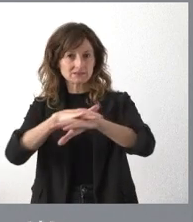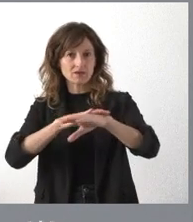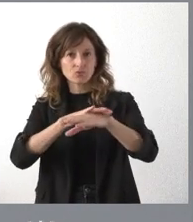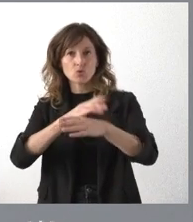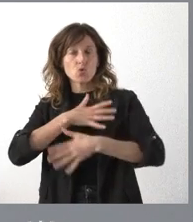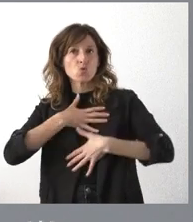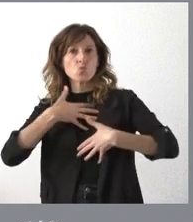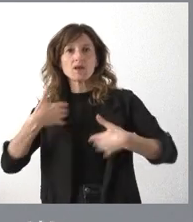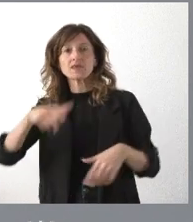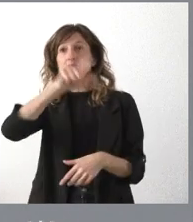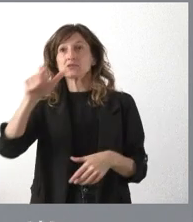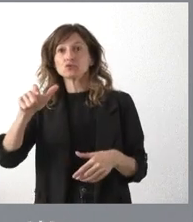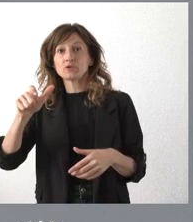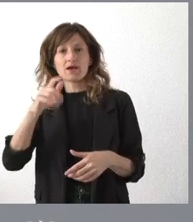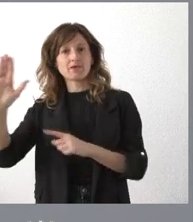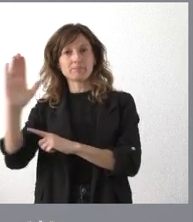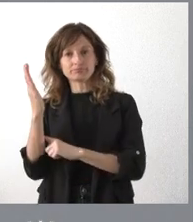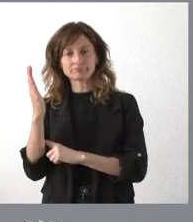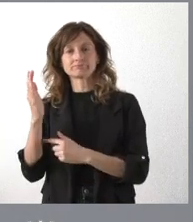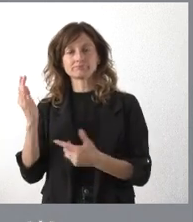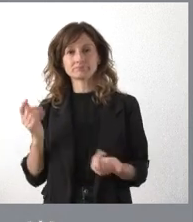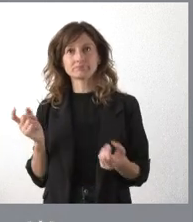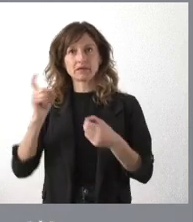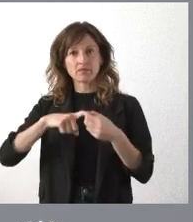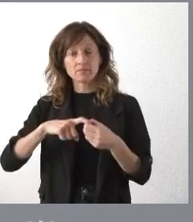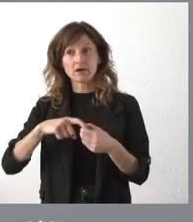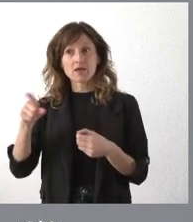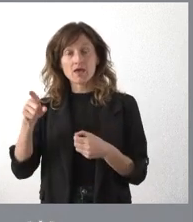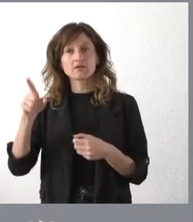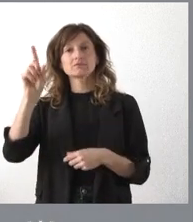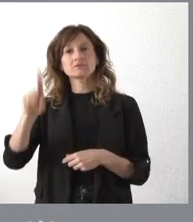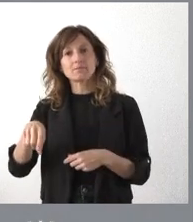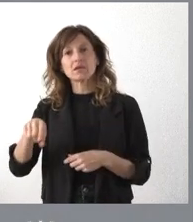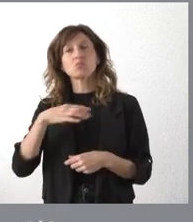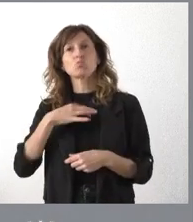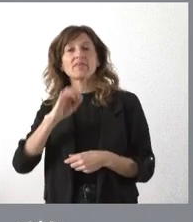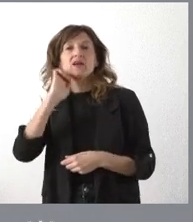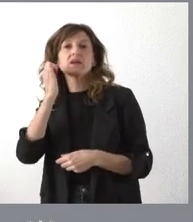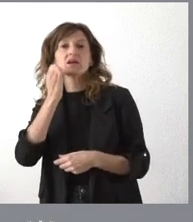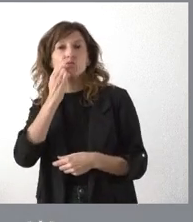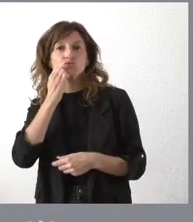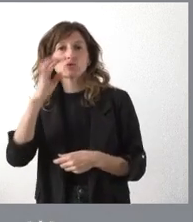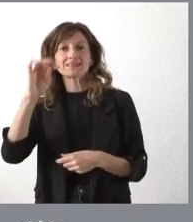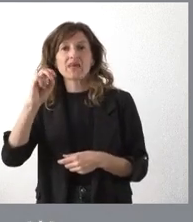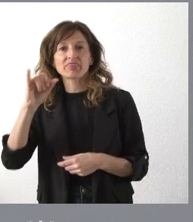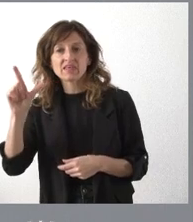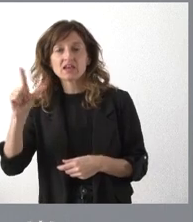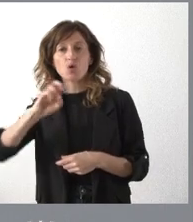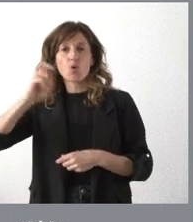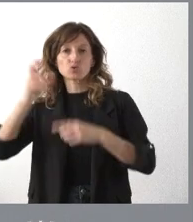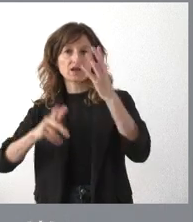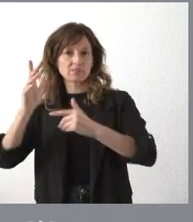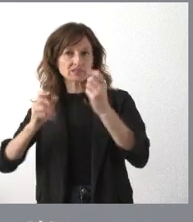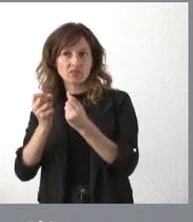a cualquier posible citador presentarse Y que además a cualquier personalizador también la evita a presentar recursos ante el táctil o ante otro tipo de